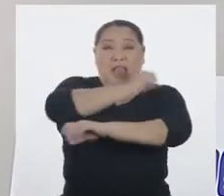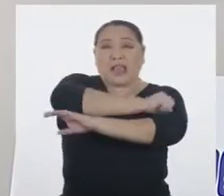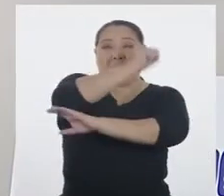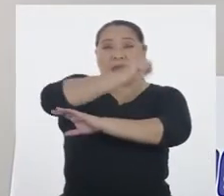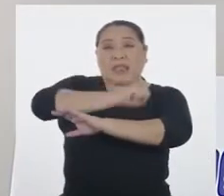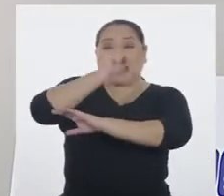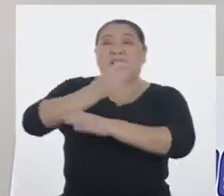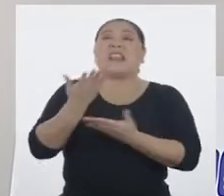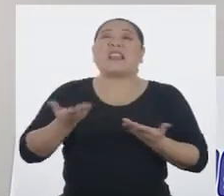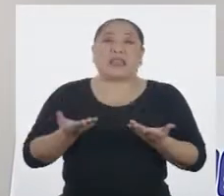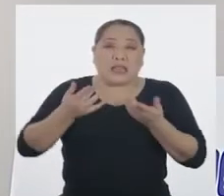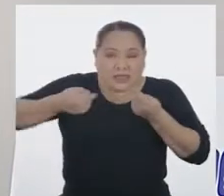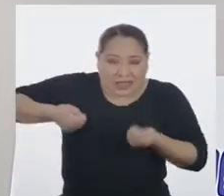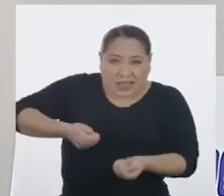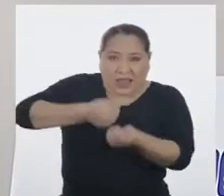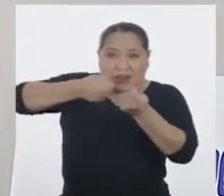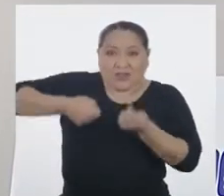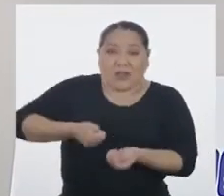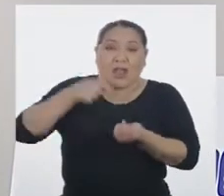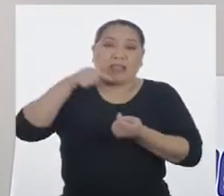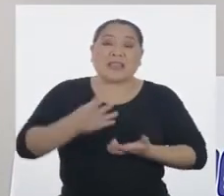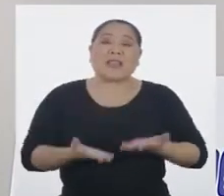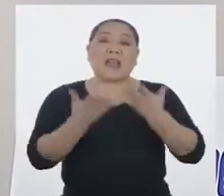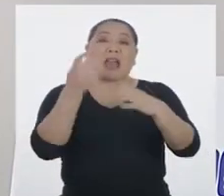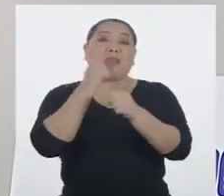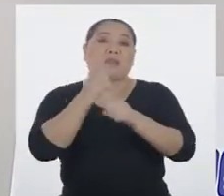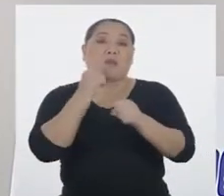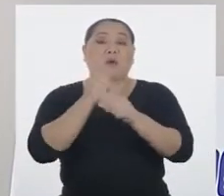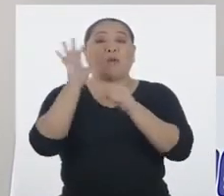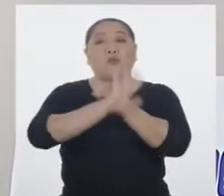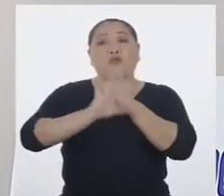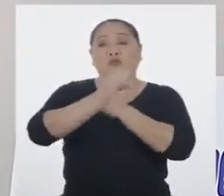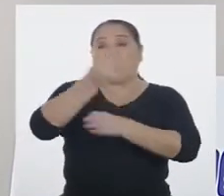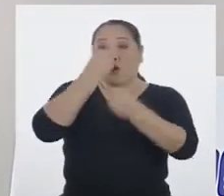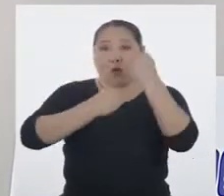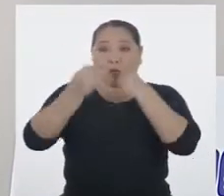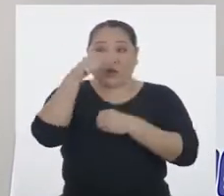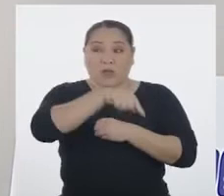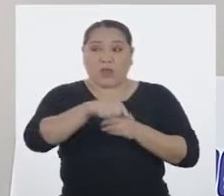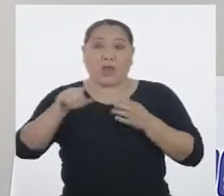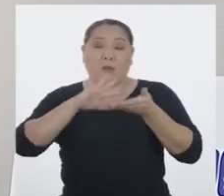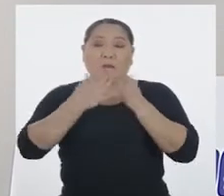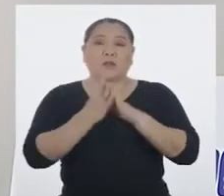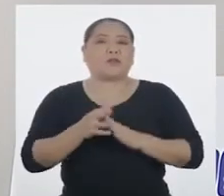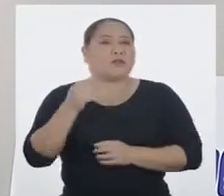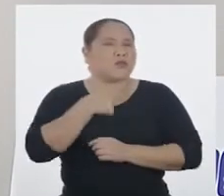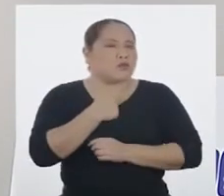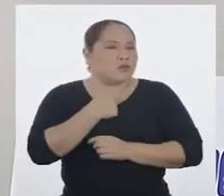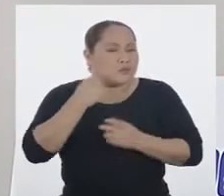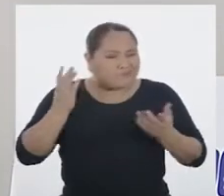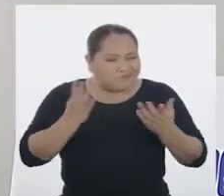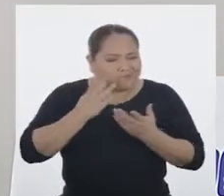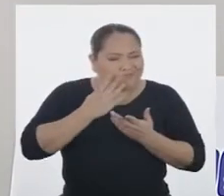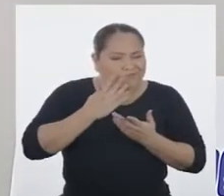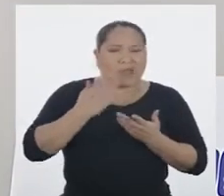importantes de la región andina es la agricultura, ya que provee de trabajo y seguridad alimentaria a nuestra población,